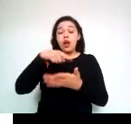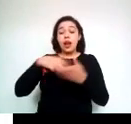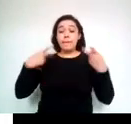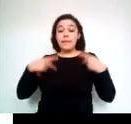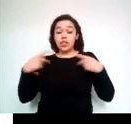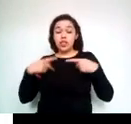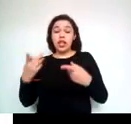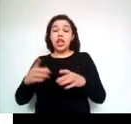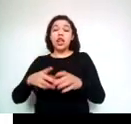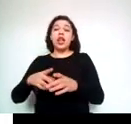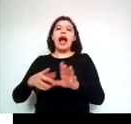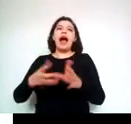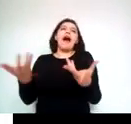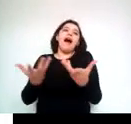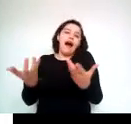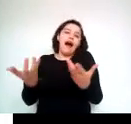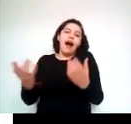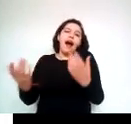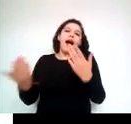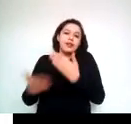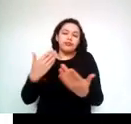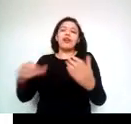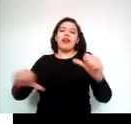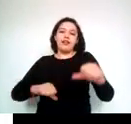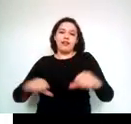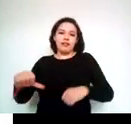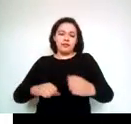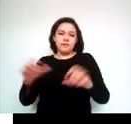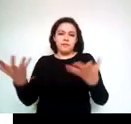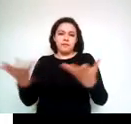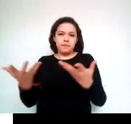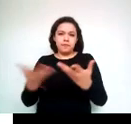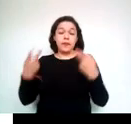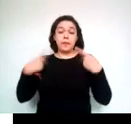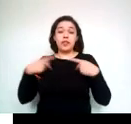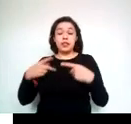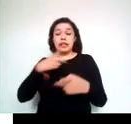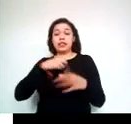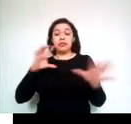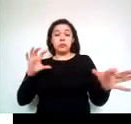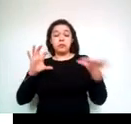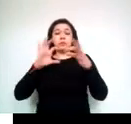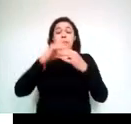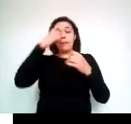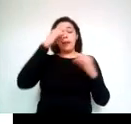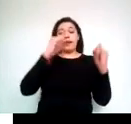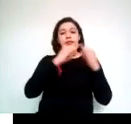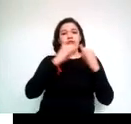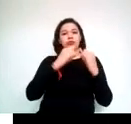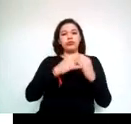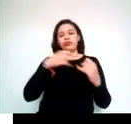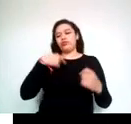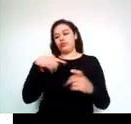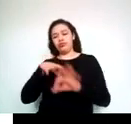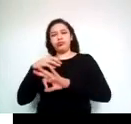una función y que laboren personas que están sujetas a una relación de trabajo con la institución. Esto es